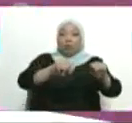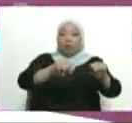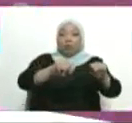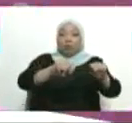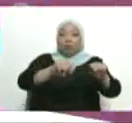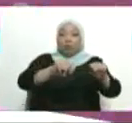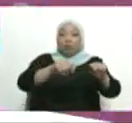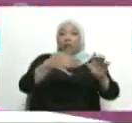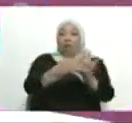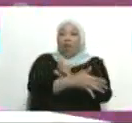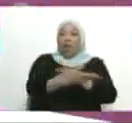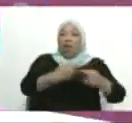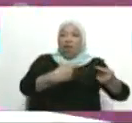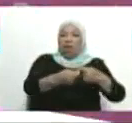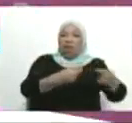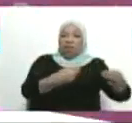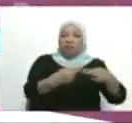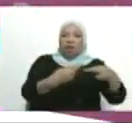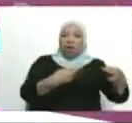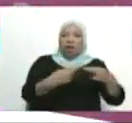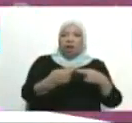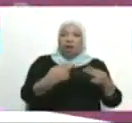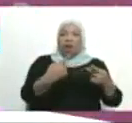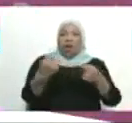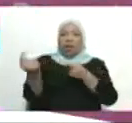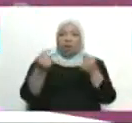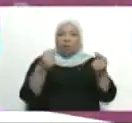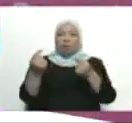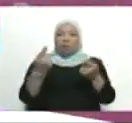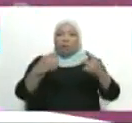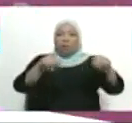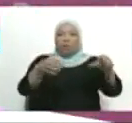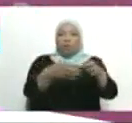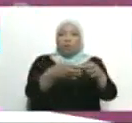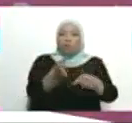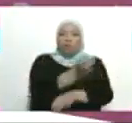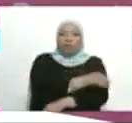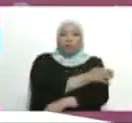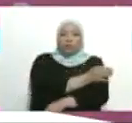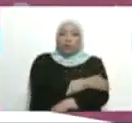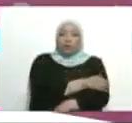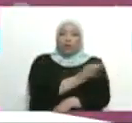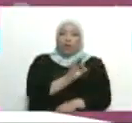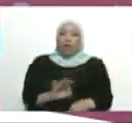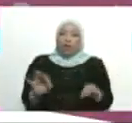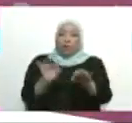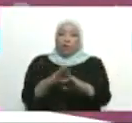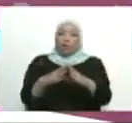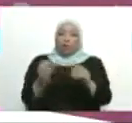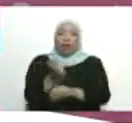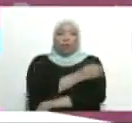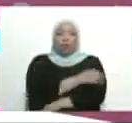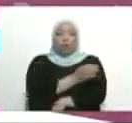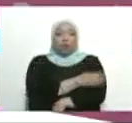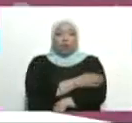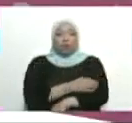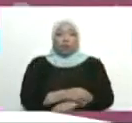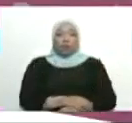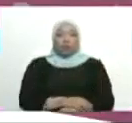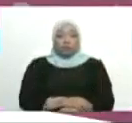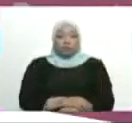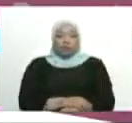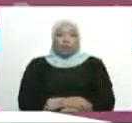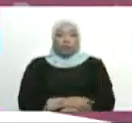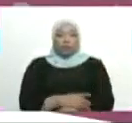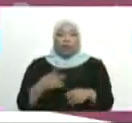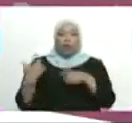¿Ah? Las primarias, que es una disputa electoral entre un grupo de la oposición. Ni siquiera entre toda la oposición. Las primarias es